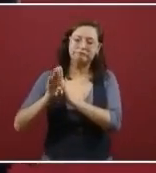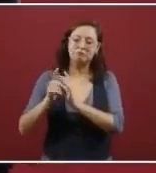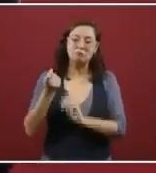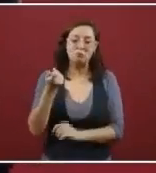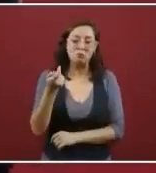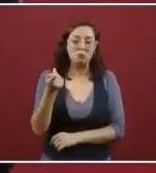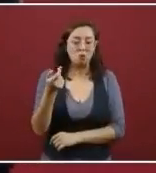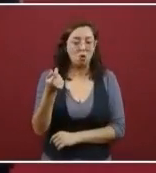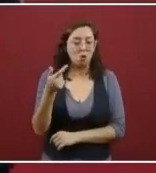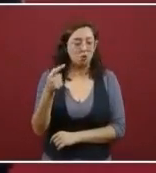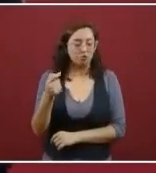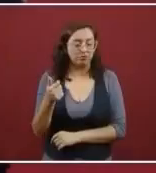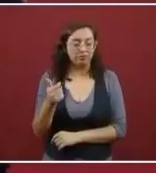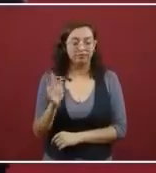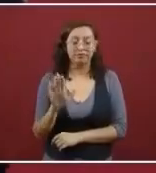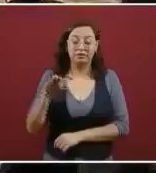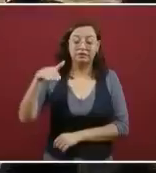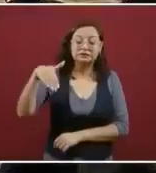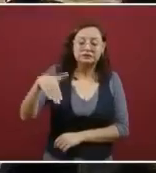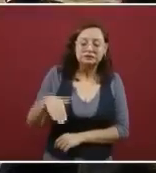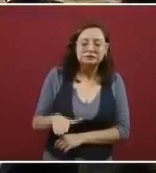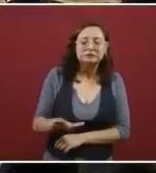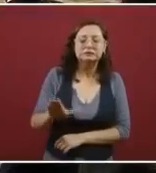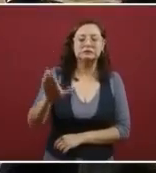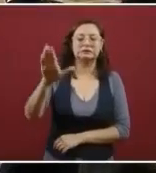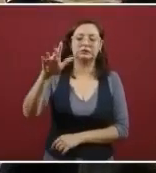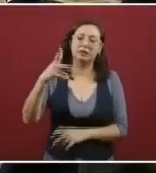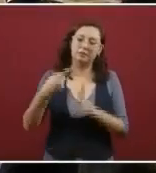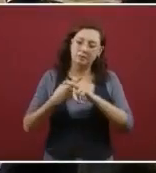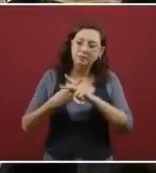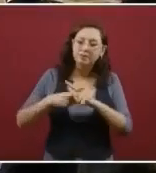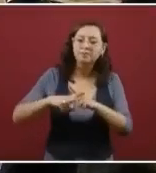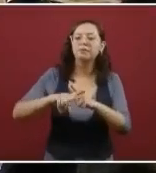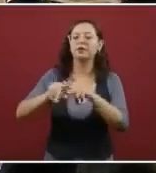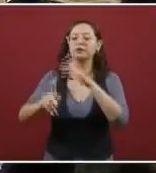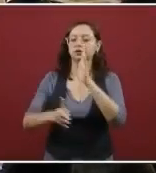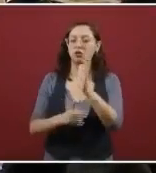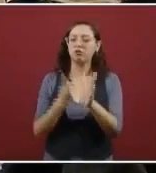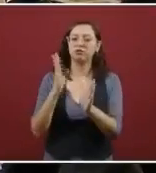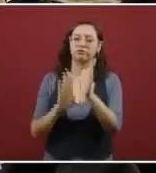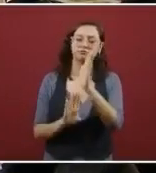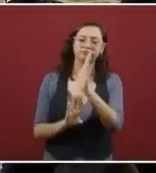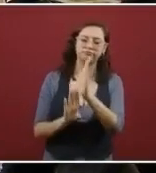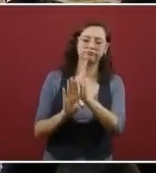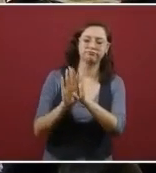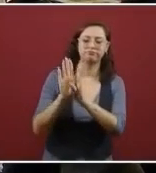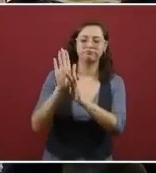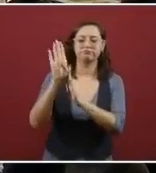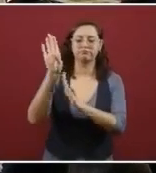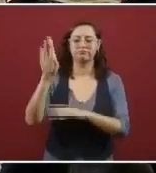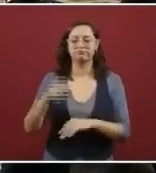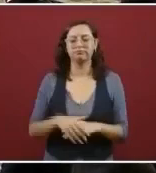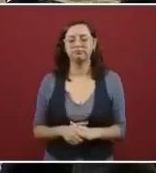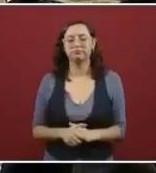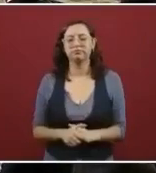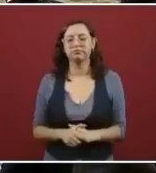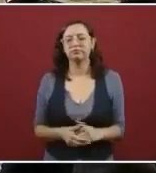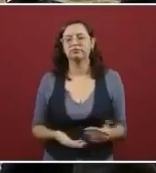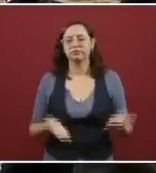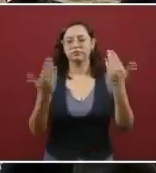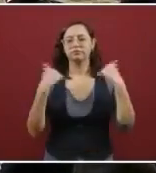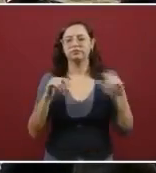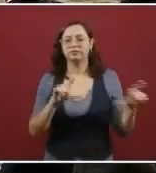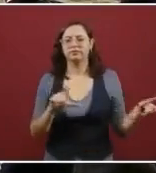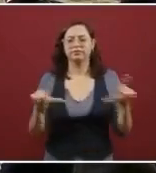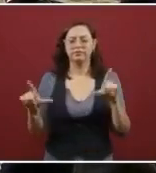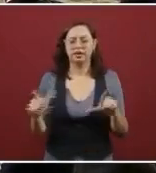producción, como se observa ya en estas barras. La siguiente gráfica habla del mes de marzo y de los días que